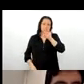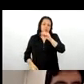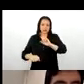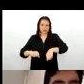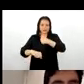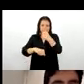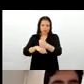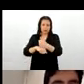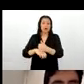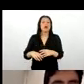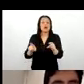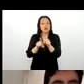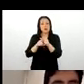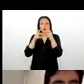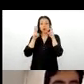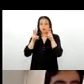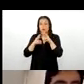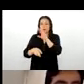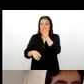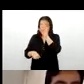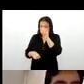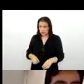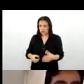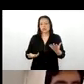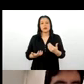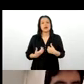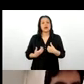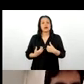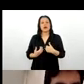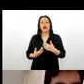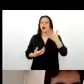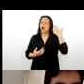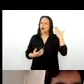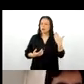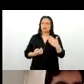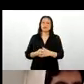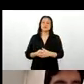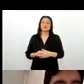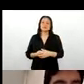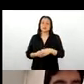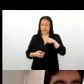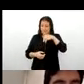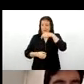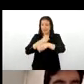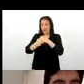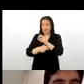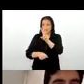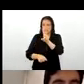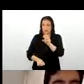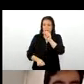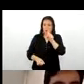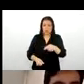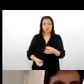igual, como vemos en la estadística recibe, ha recibido este año, 2021, 106.000